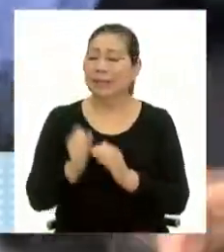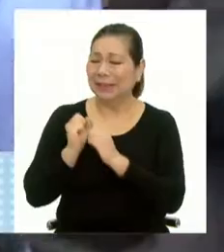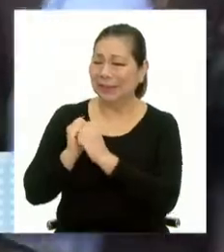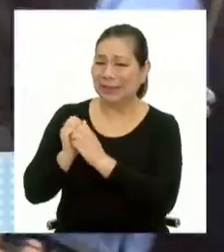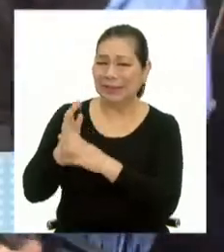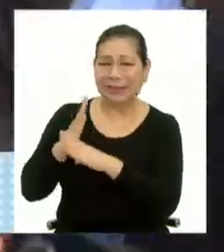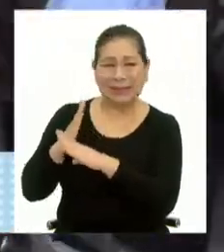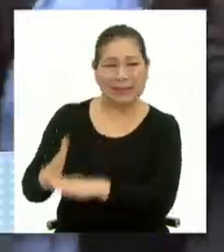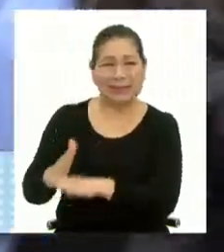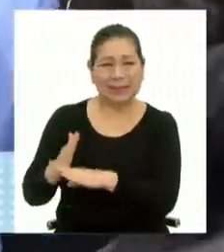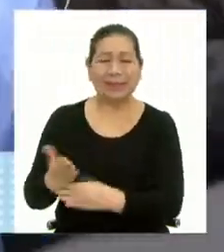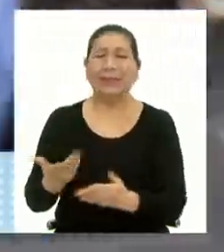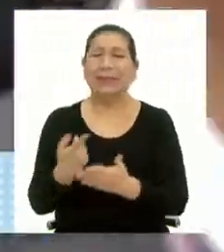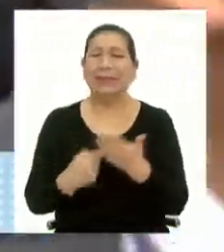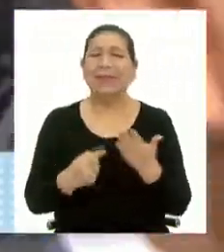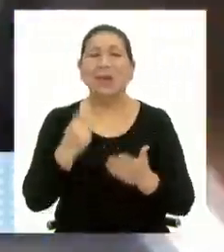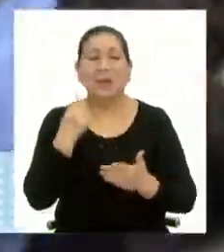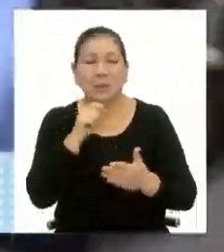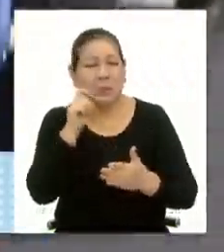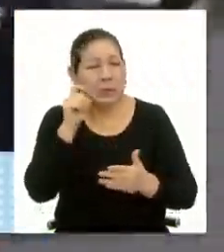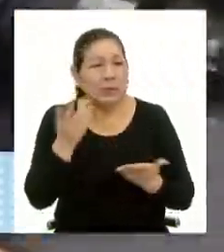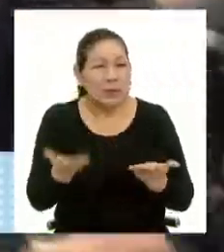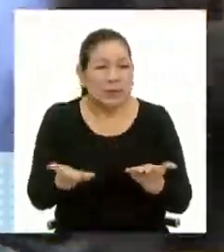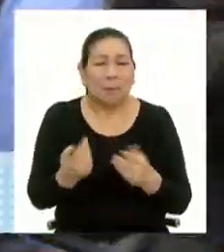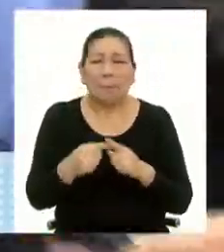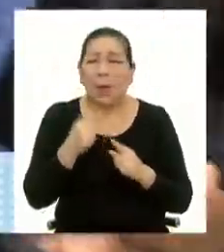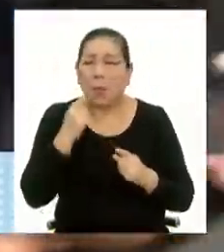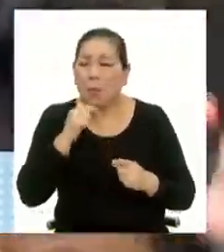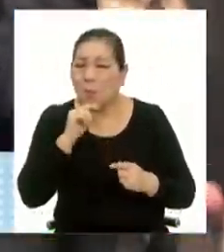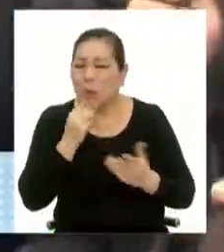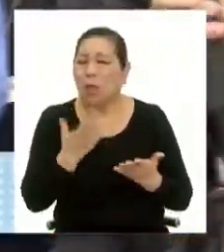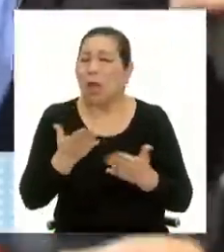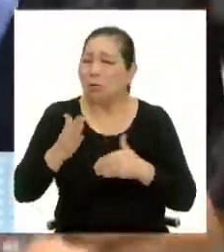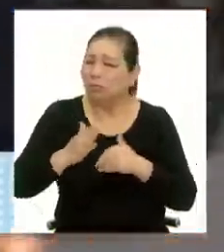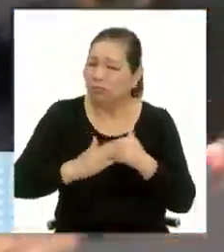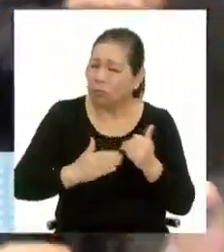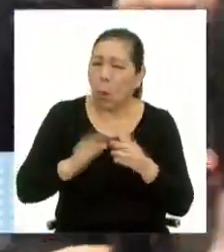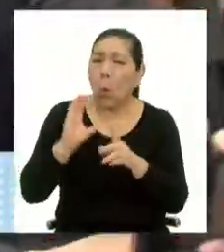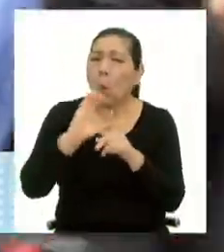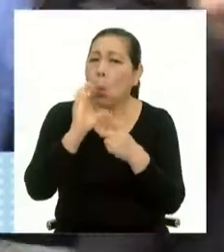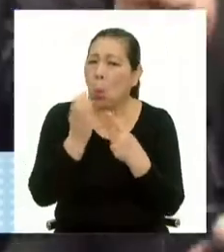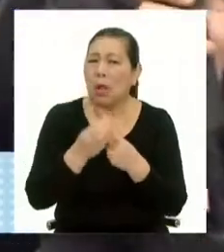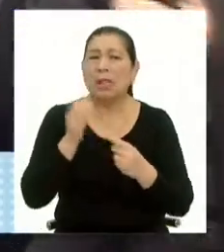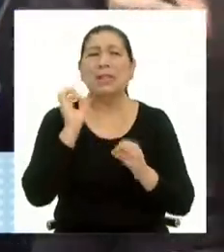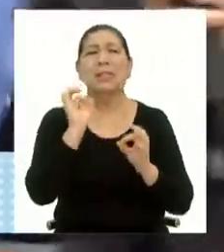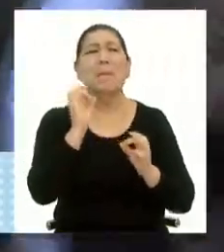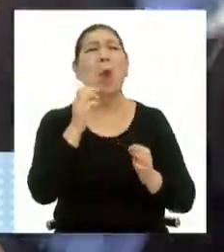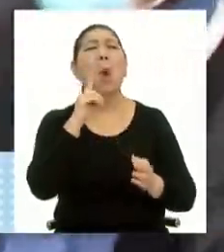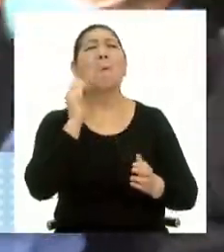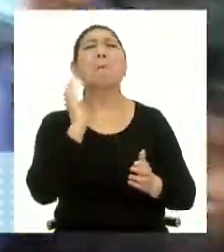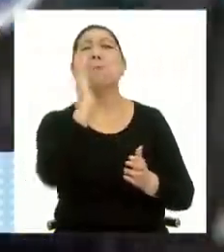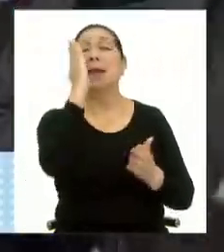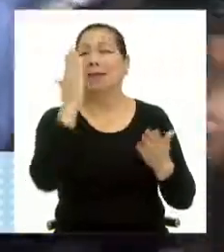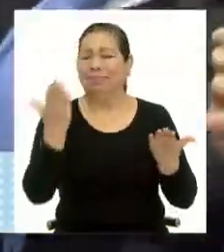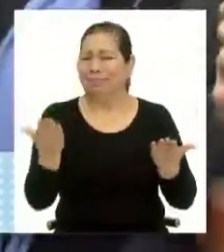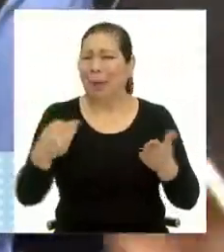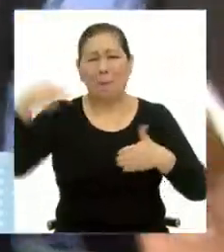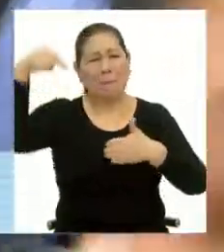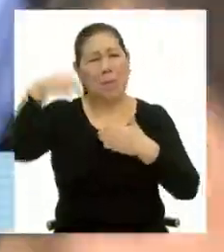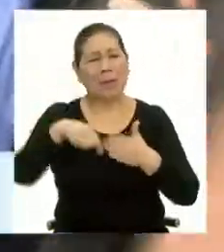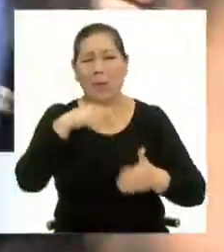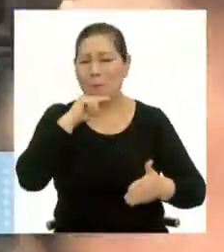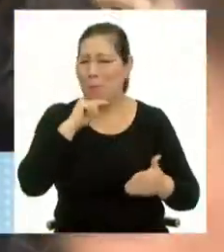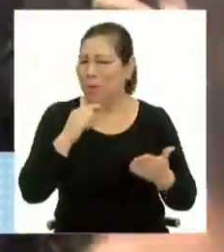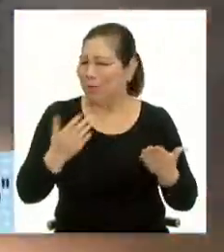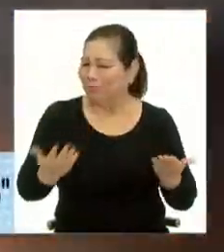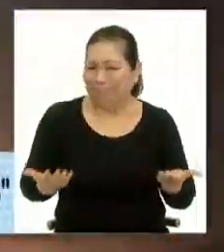erradicar los estereotipos de género que hay. Hay que deconstruir esta cultura patriarcal machista que mata a las mujeres.